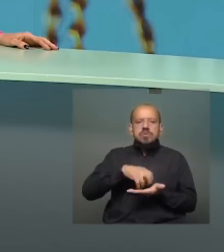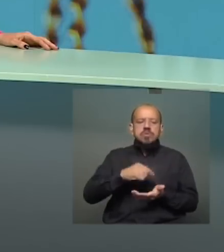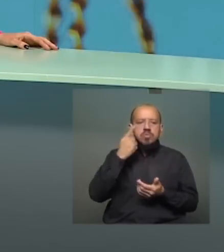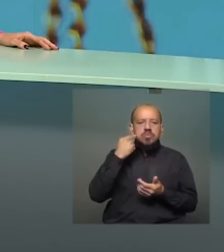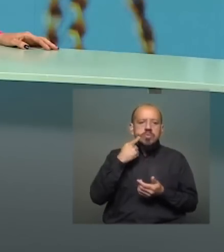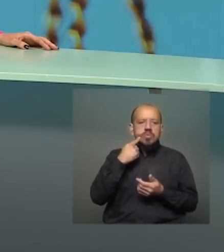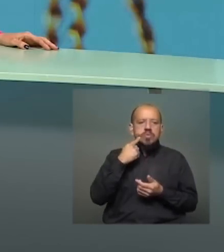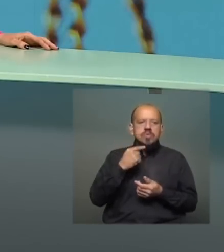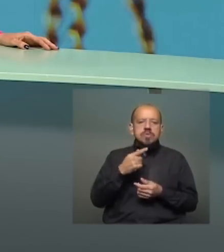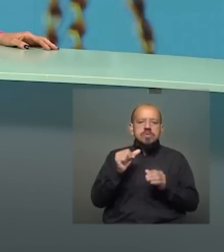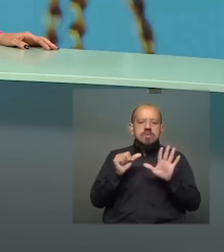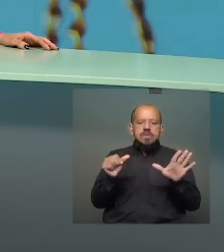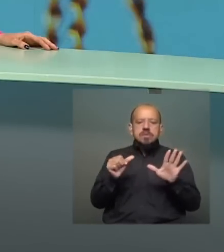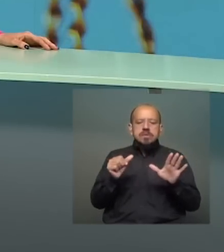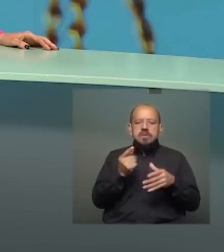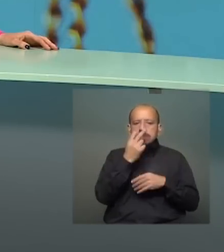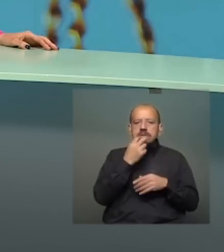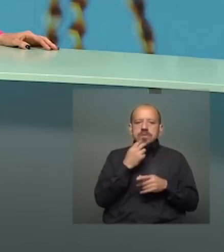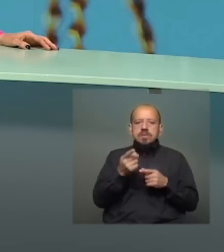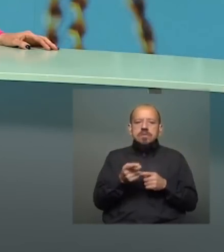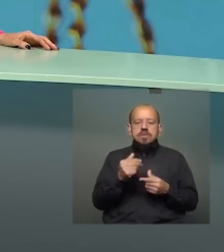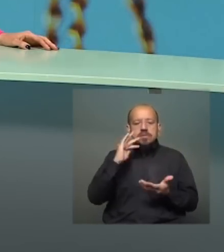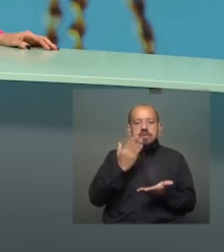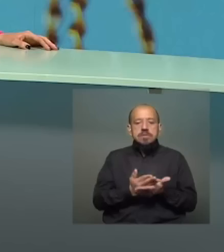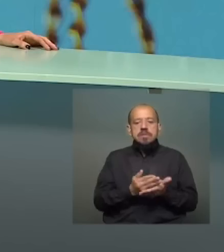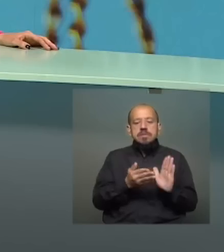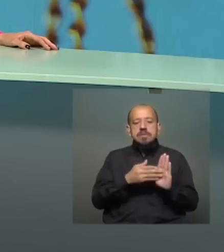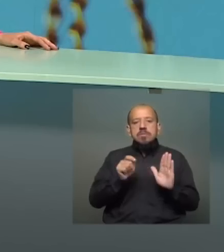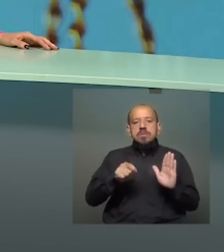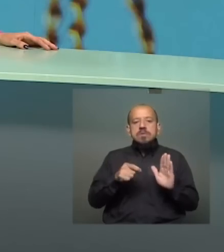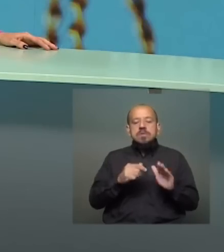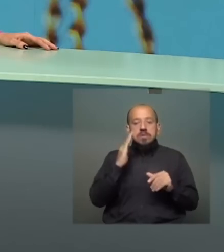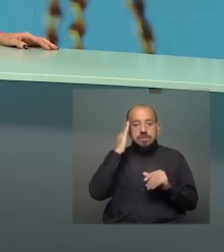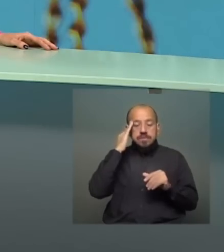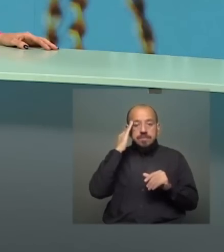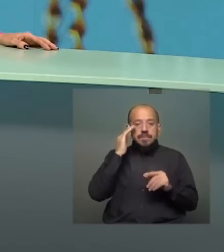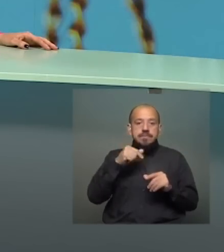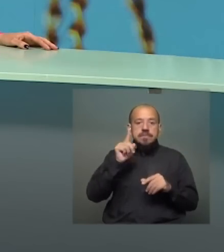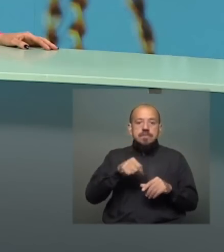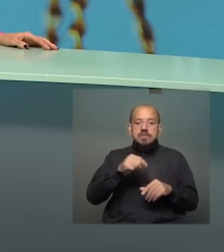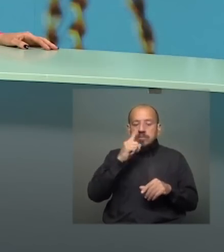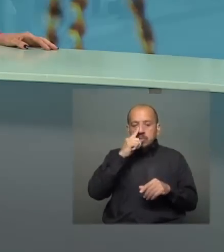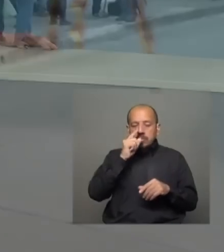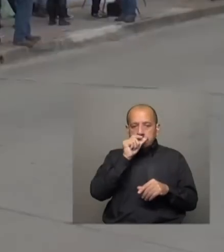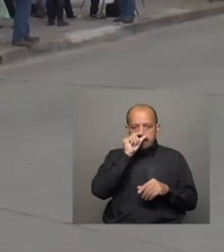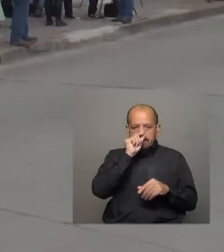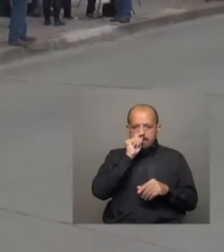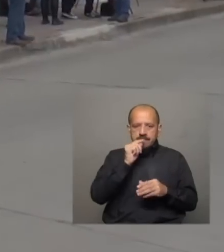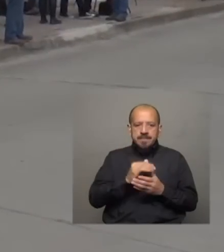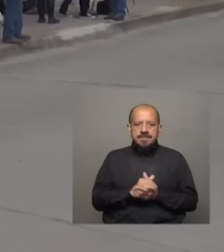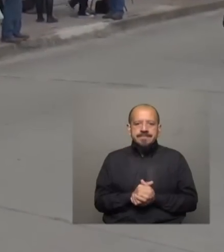Infantería número seis de San José La sentencia judicial se va a conocer el primero de junio